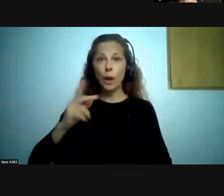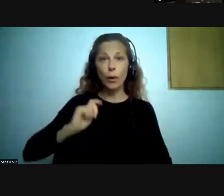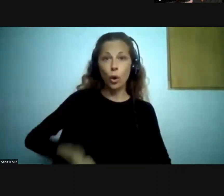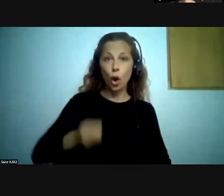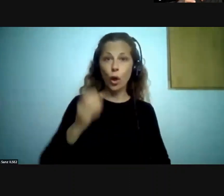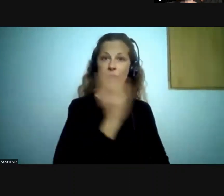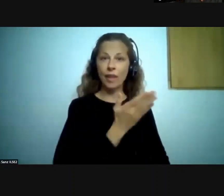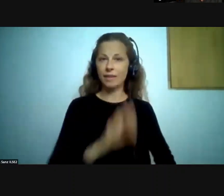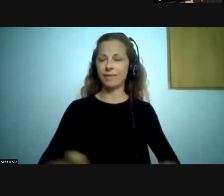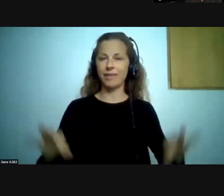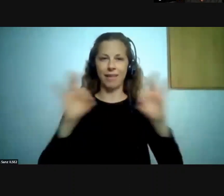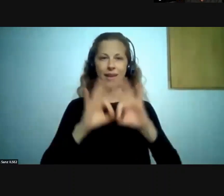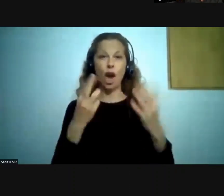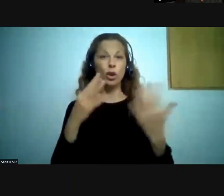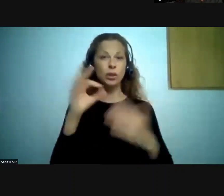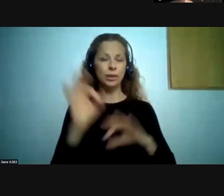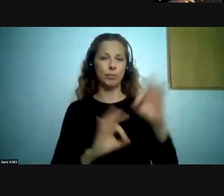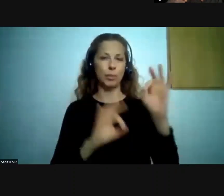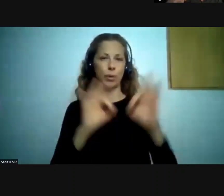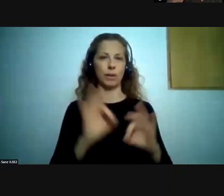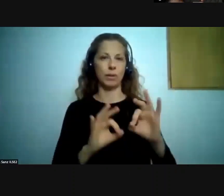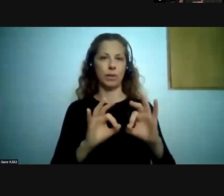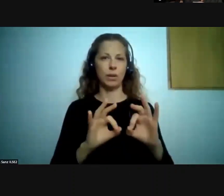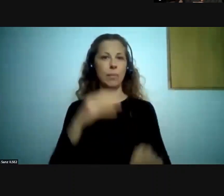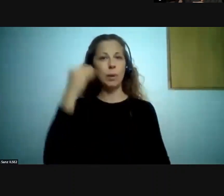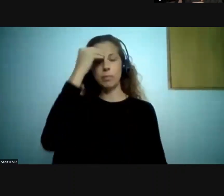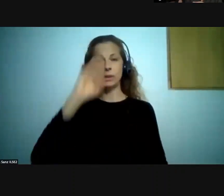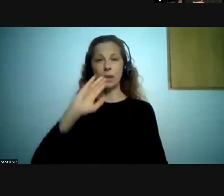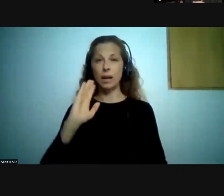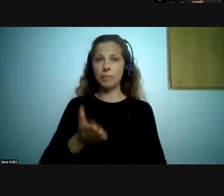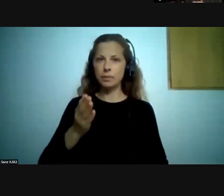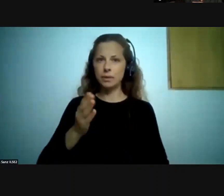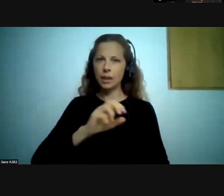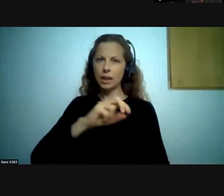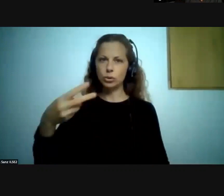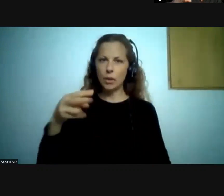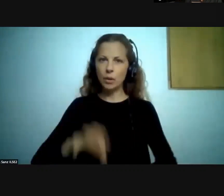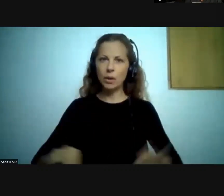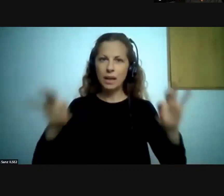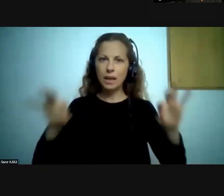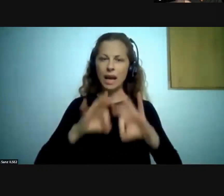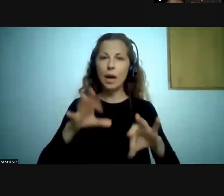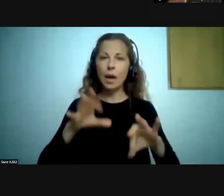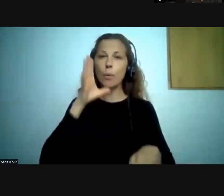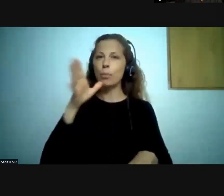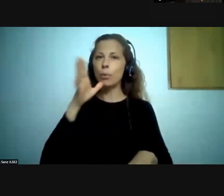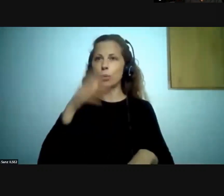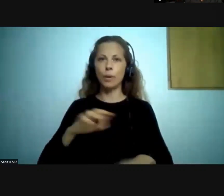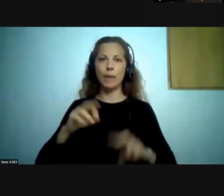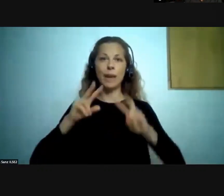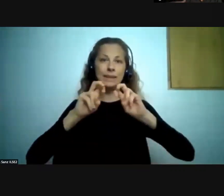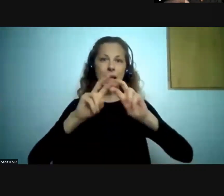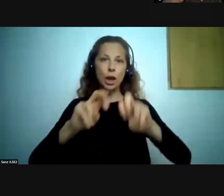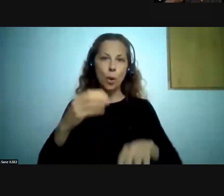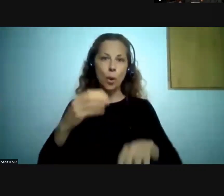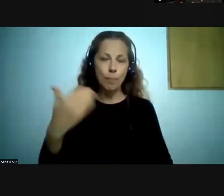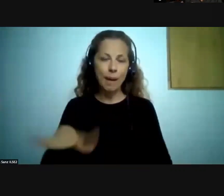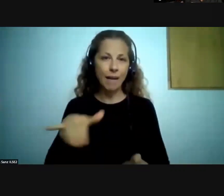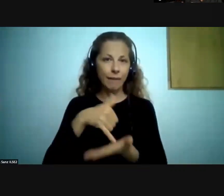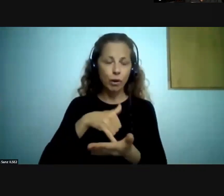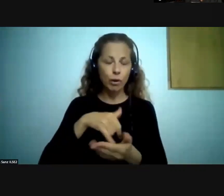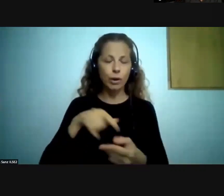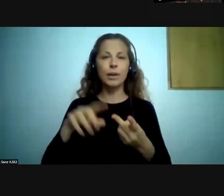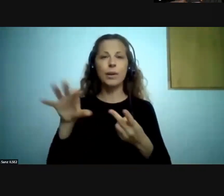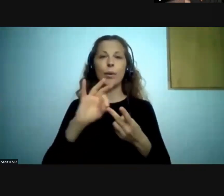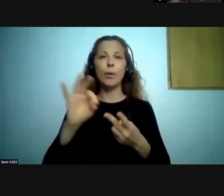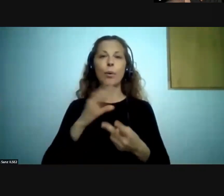de preocuparse por qué no termina en sentencias condenatorias por una investigación deficiente, por falta de reconocimiento del